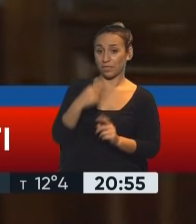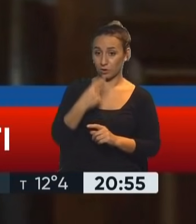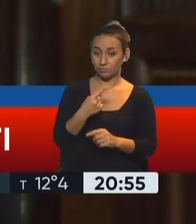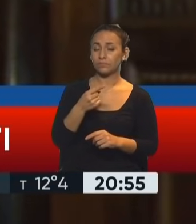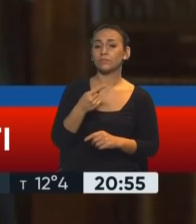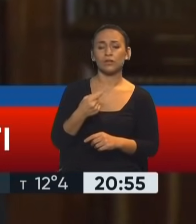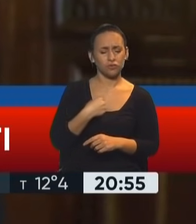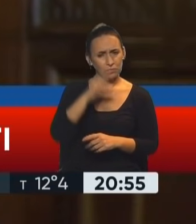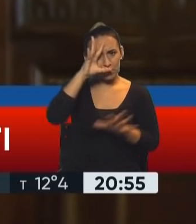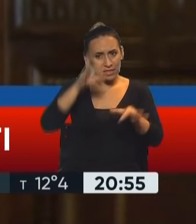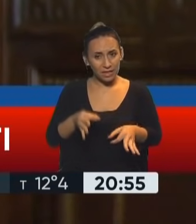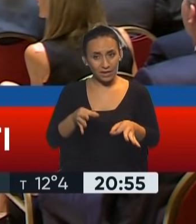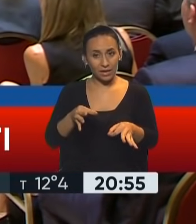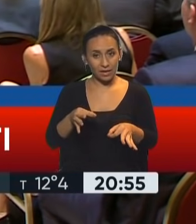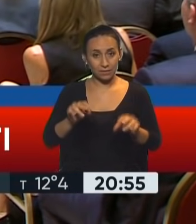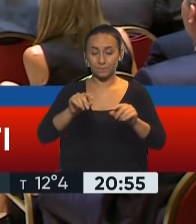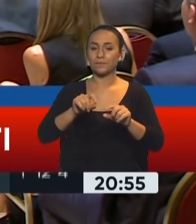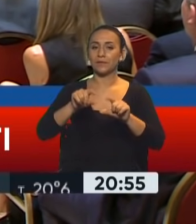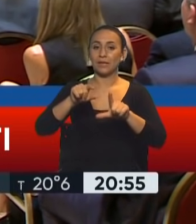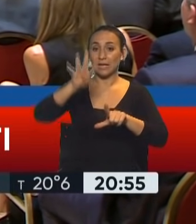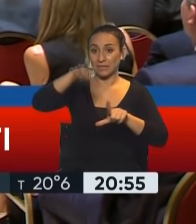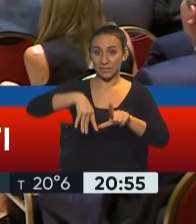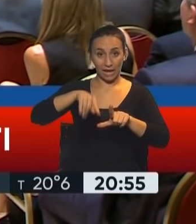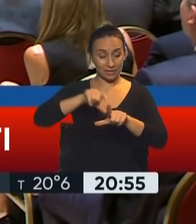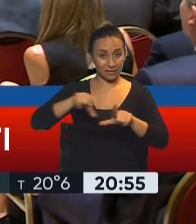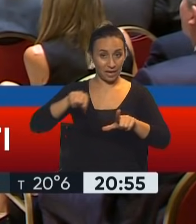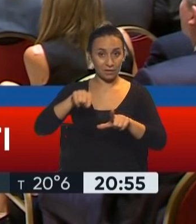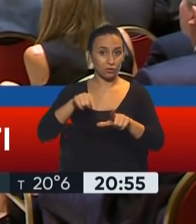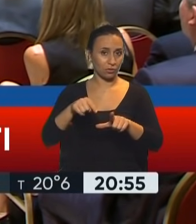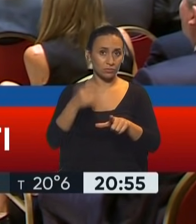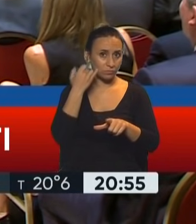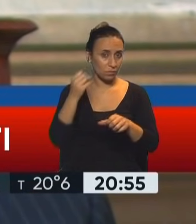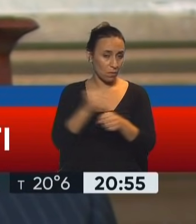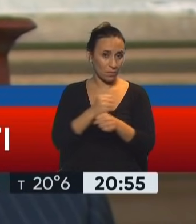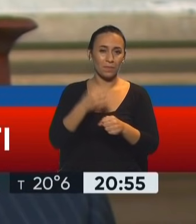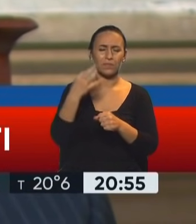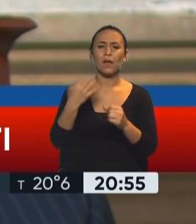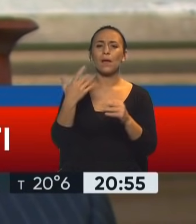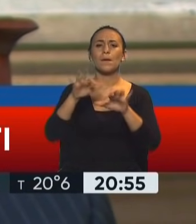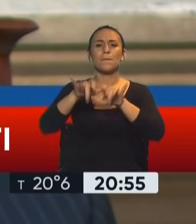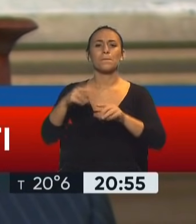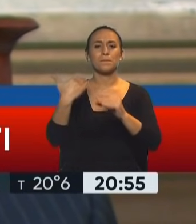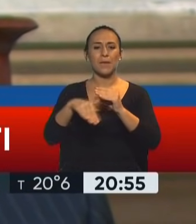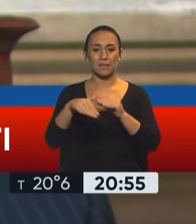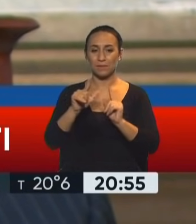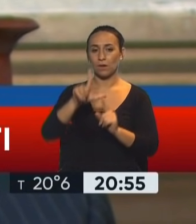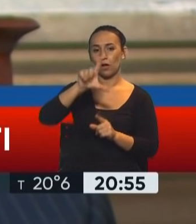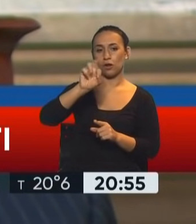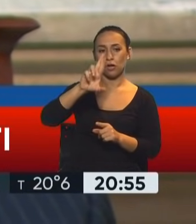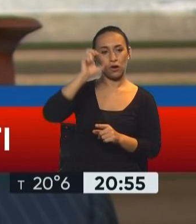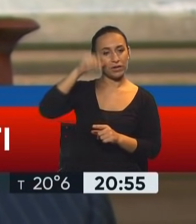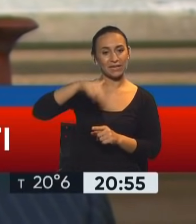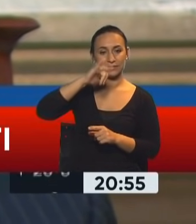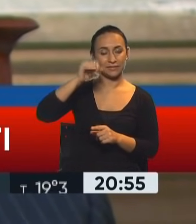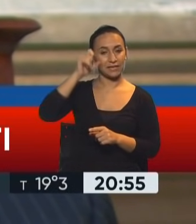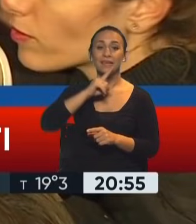tomado conocimiento, insisto, esto está corroborado, es un correo electrónico, entiendo, teoría, que escribe Ricardo Lorenzetti, fecha